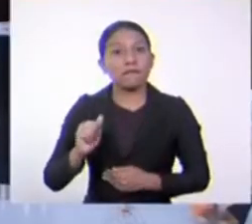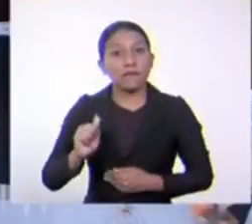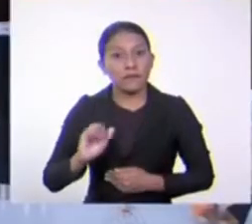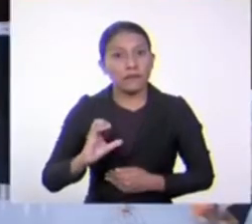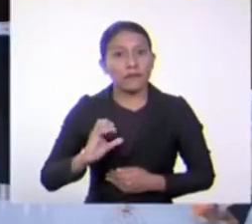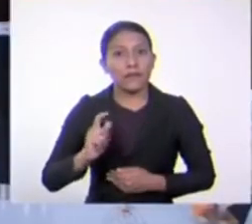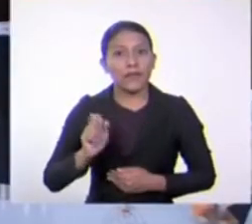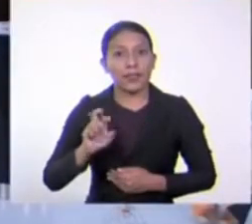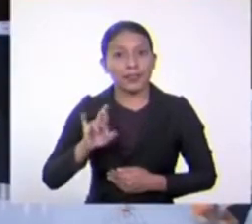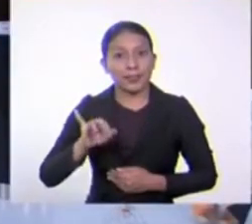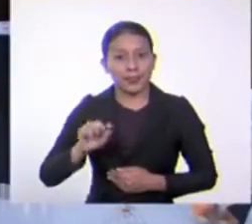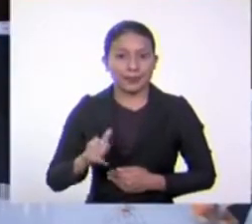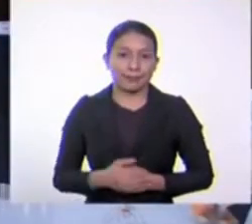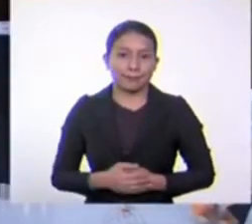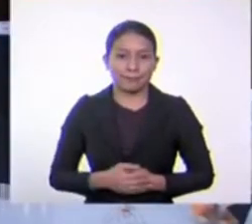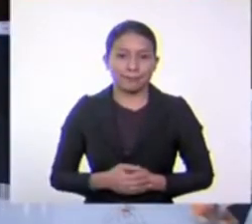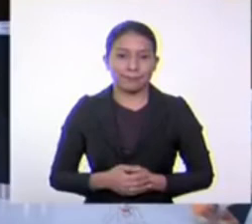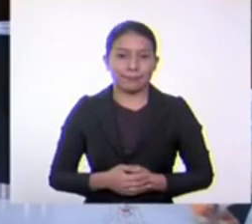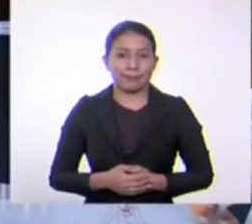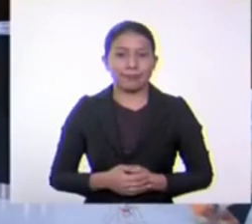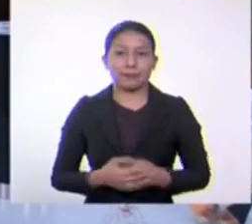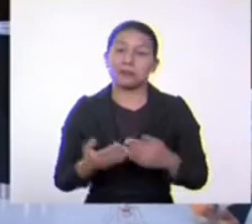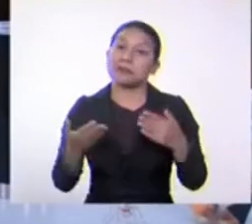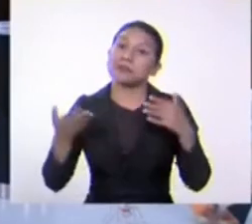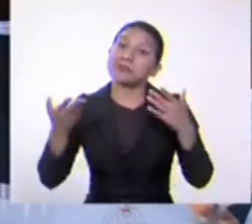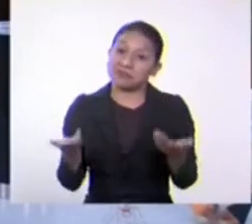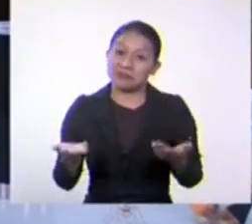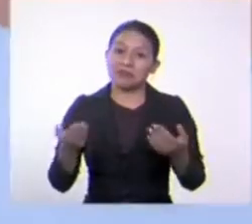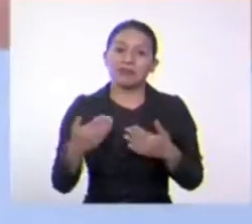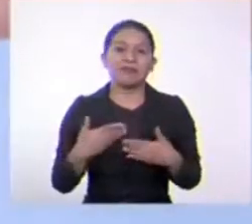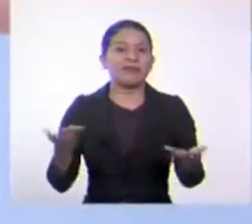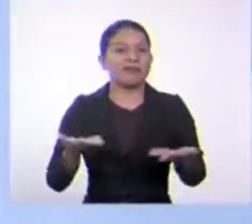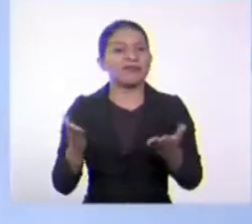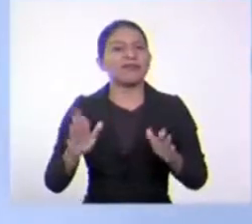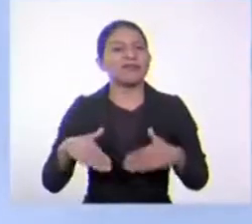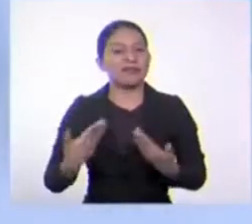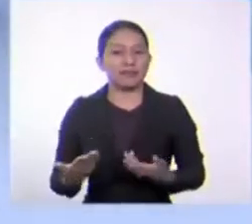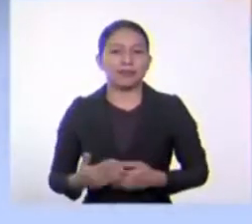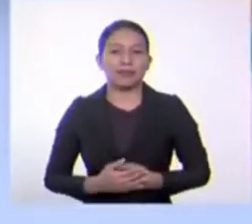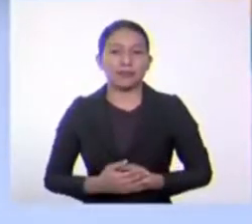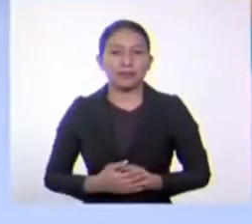comercial. Entonces, lo que nosotros vamos a hacer en este momento